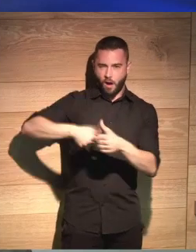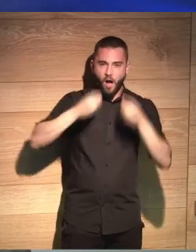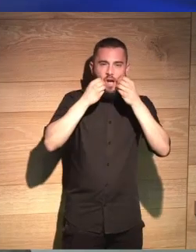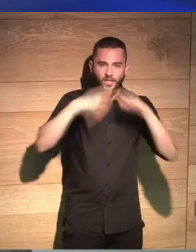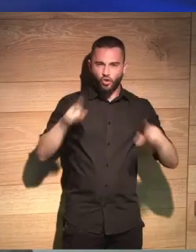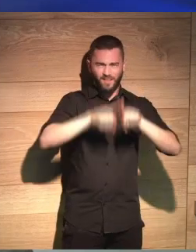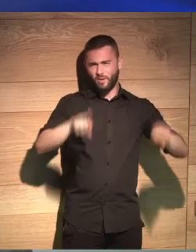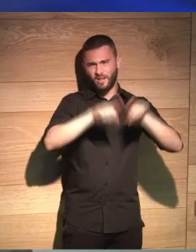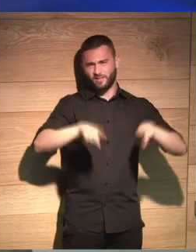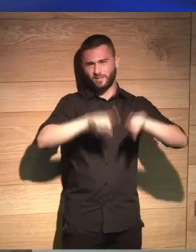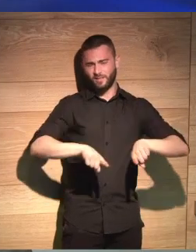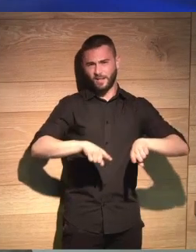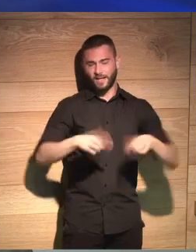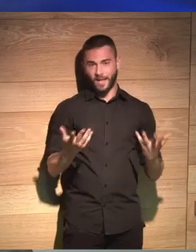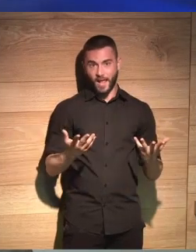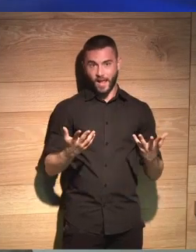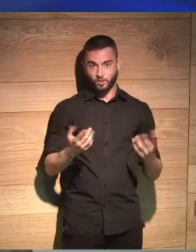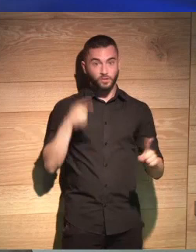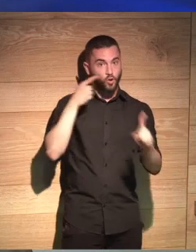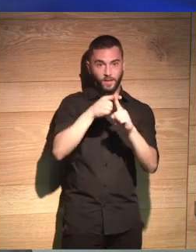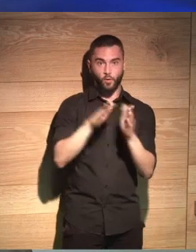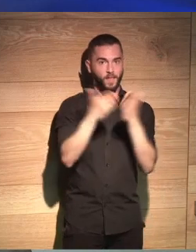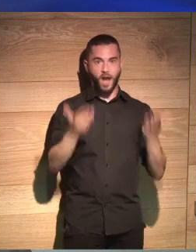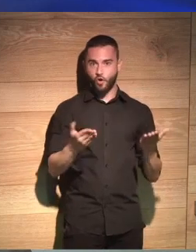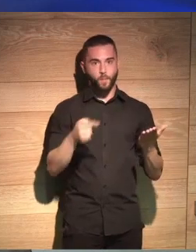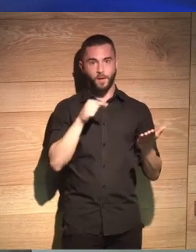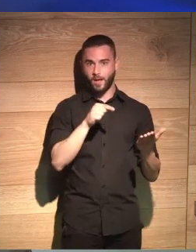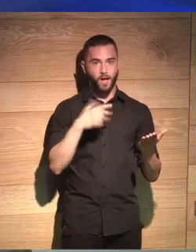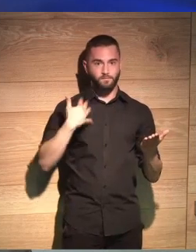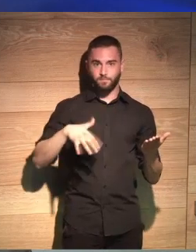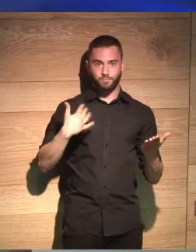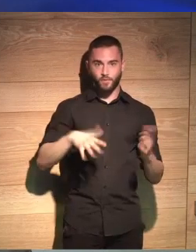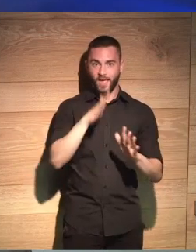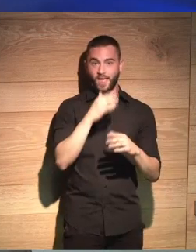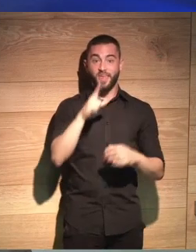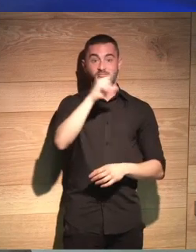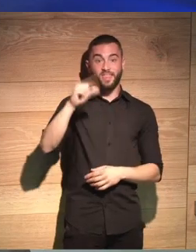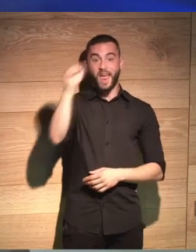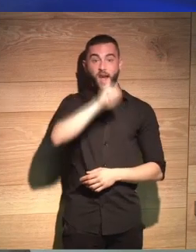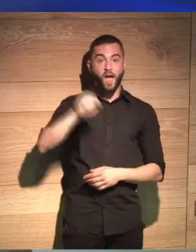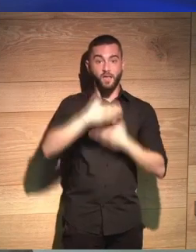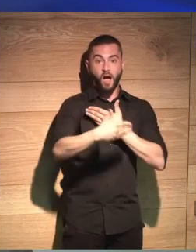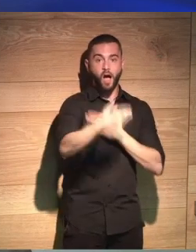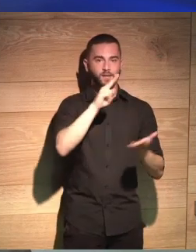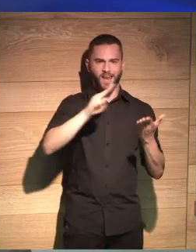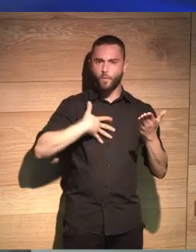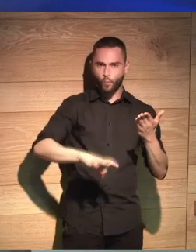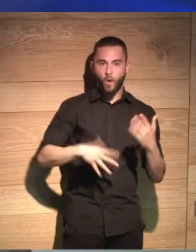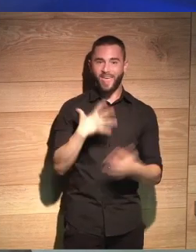historia, y por lo tanto la ambición de la novela es tal que se podrá leer dentro de 100 años y se entenderá